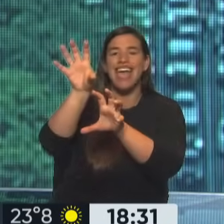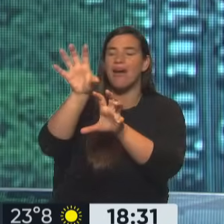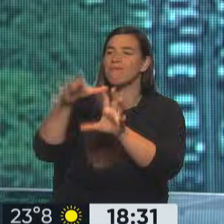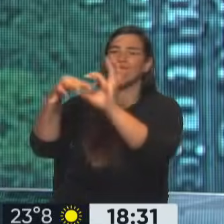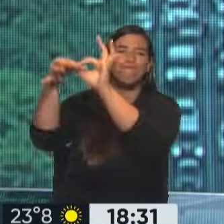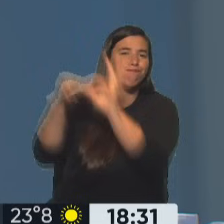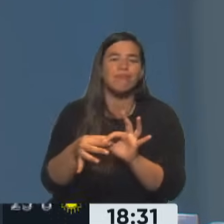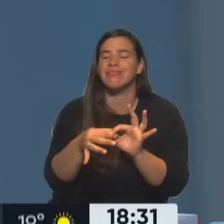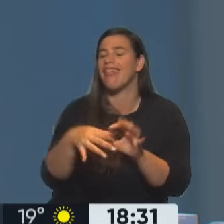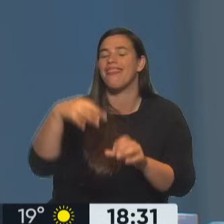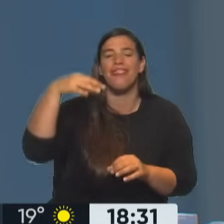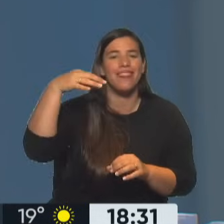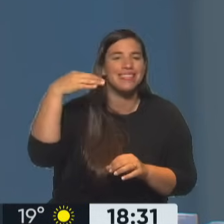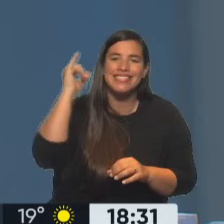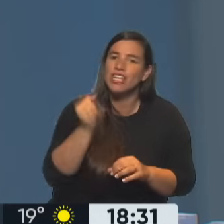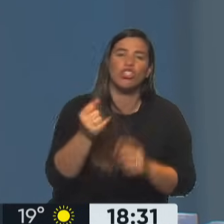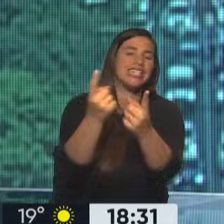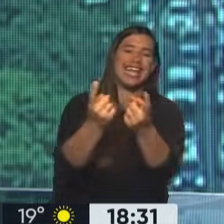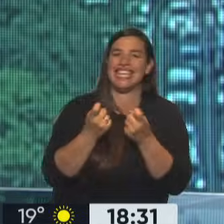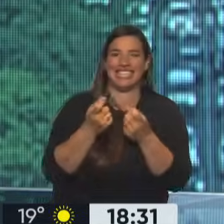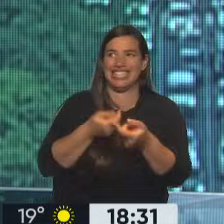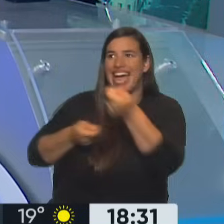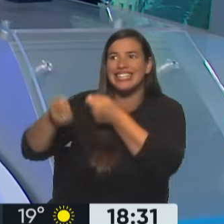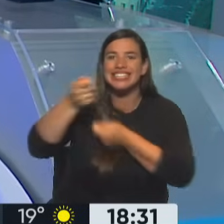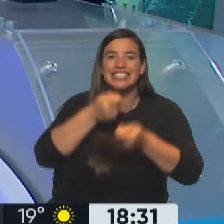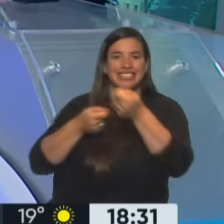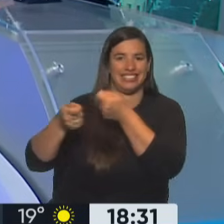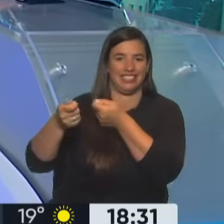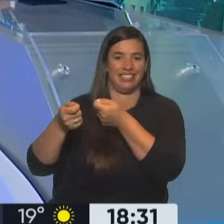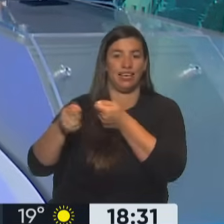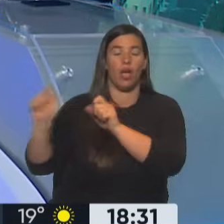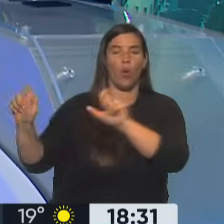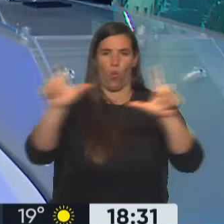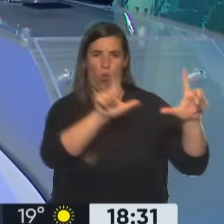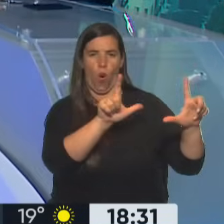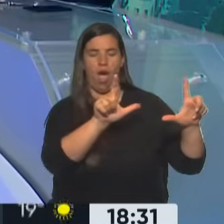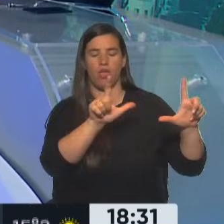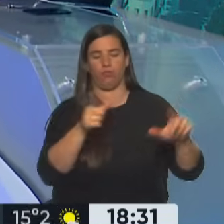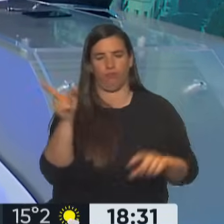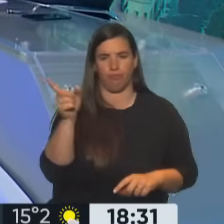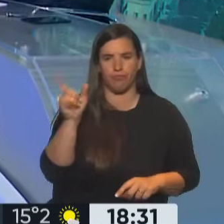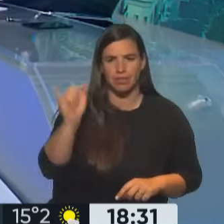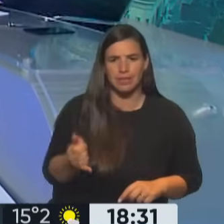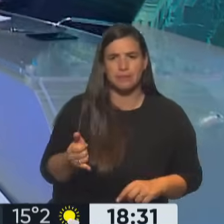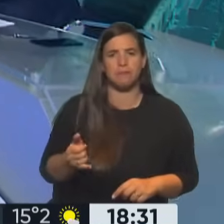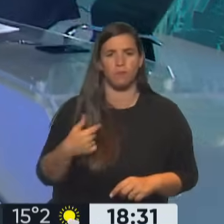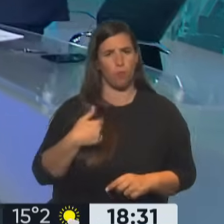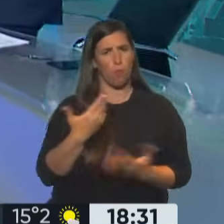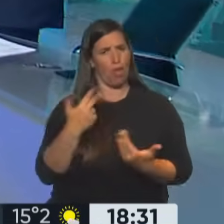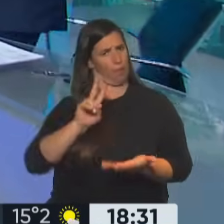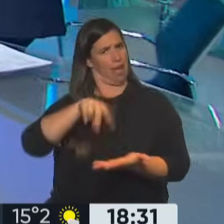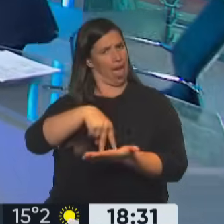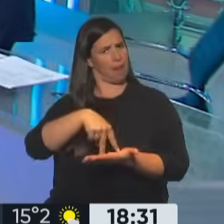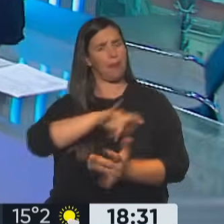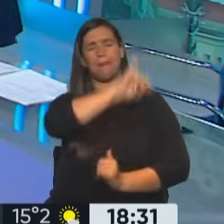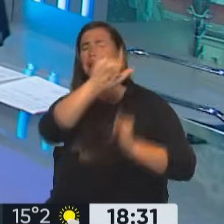fundamentalmente de la coparticipación. Traje un cuadrito y te lo voy a mostrar. ¿Me lo vas a explicar? ¿Me permitís pararme? Pero va a encantarme. Bueno,